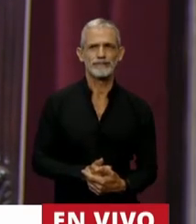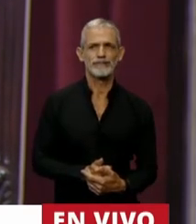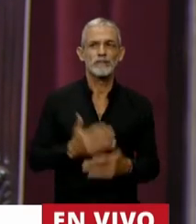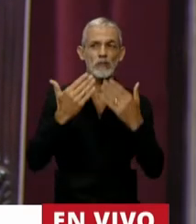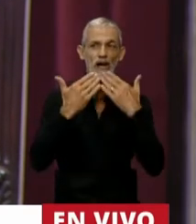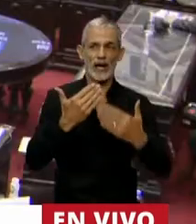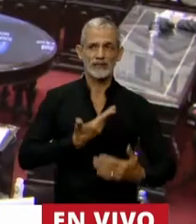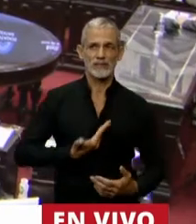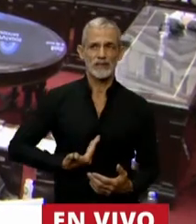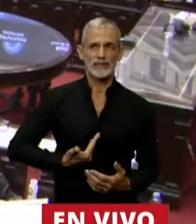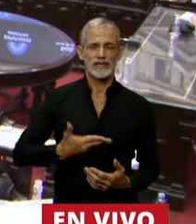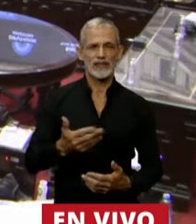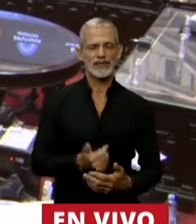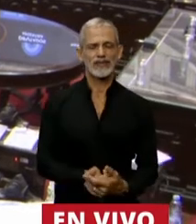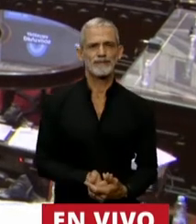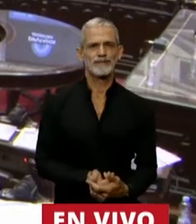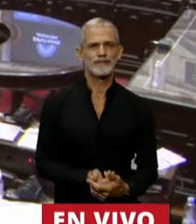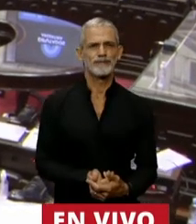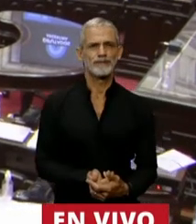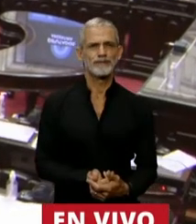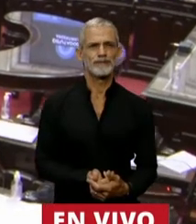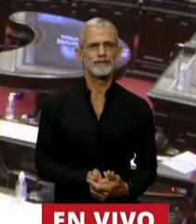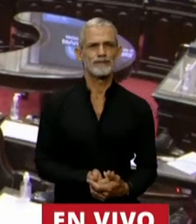gracias señor presidente